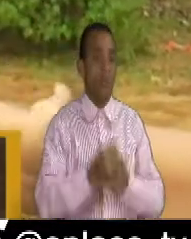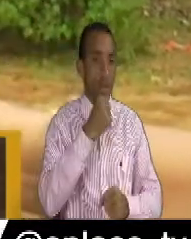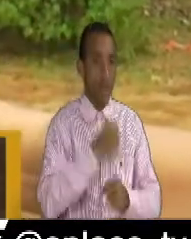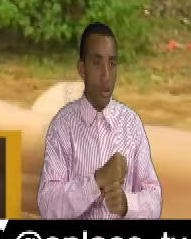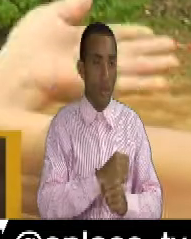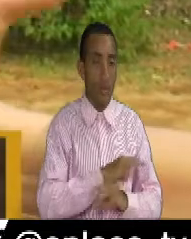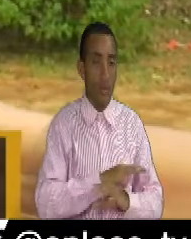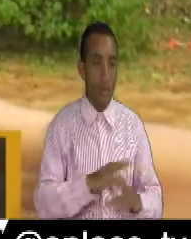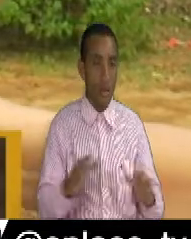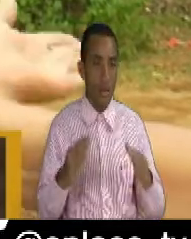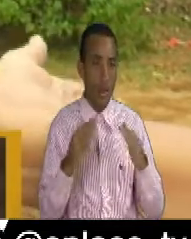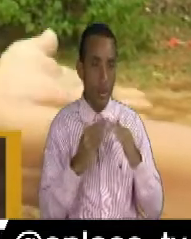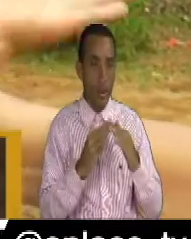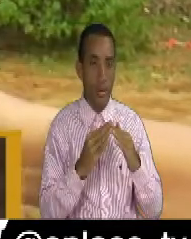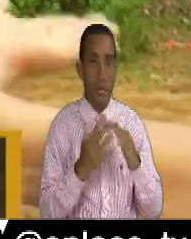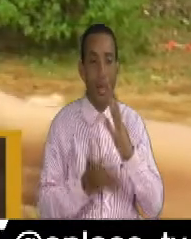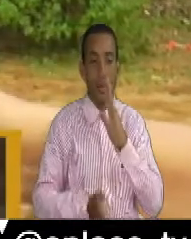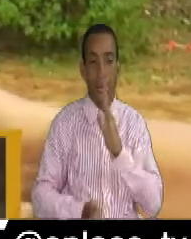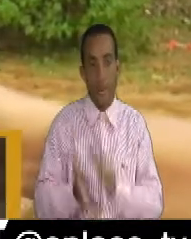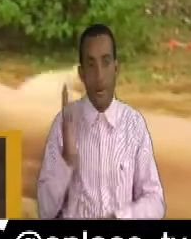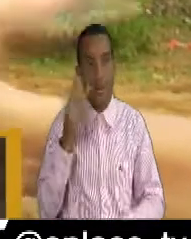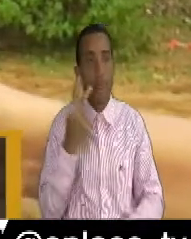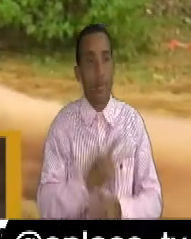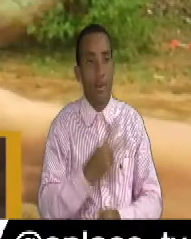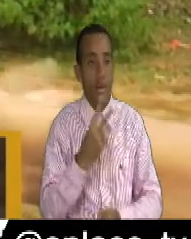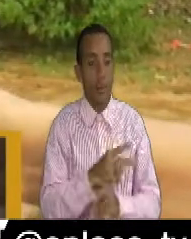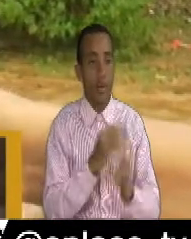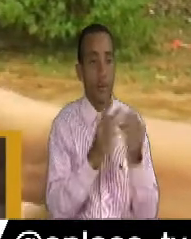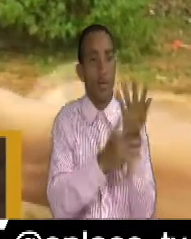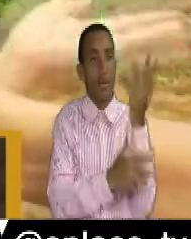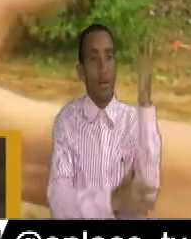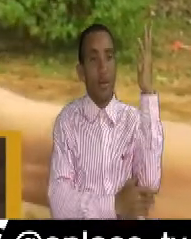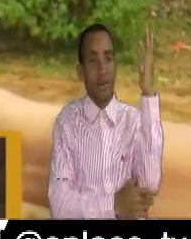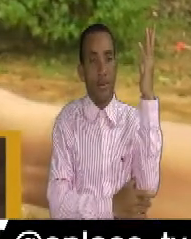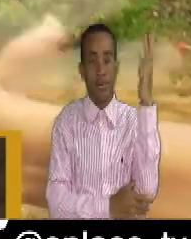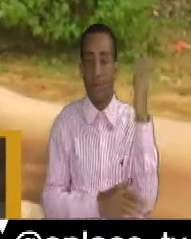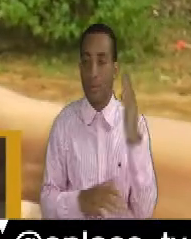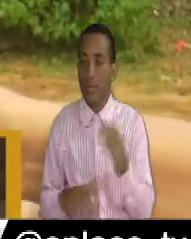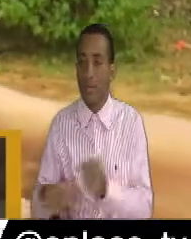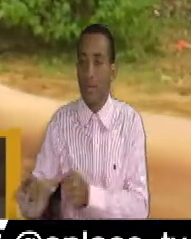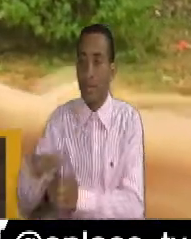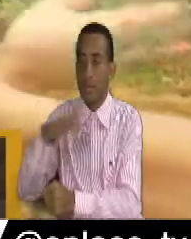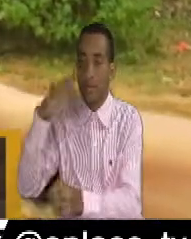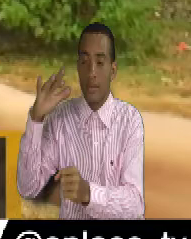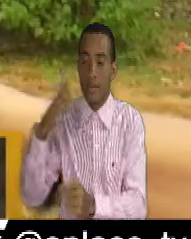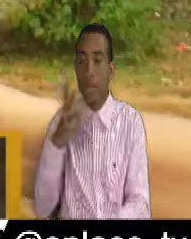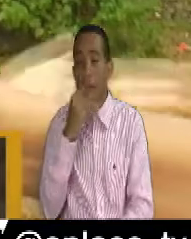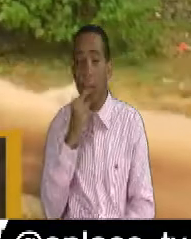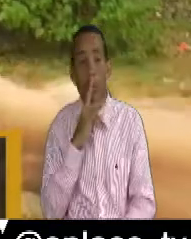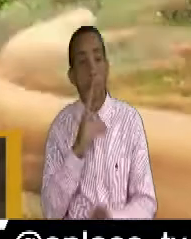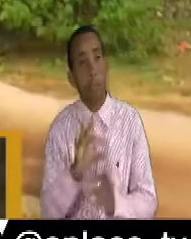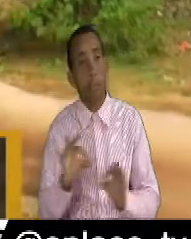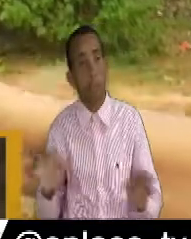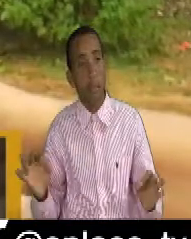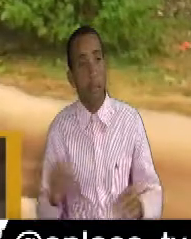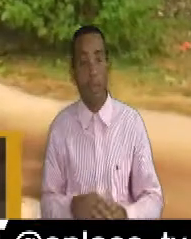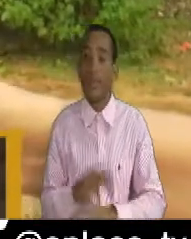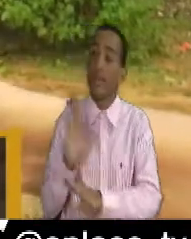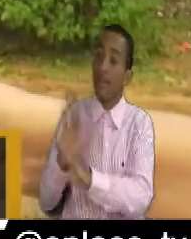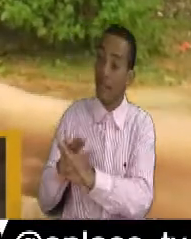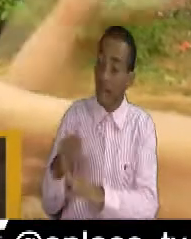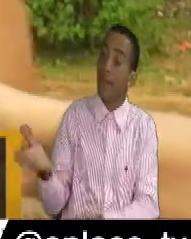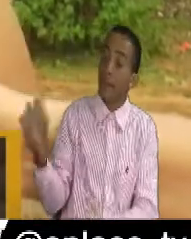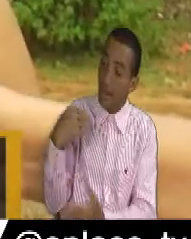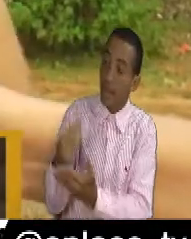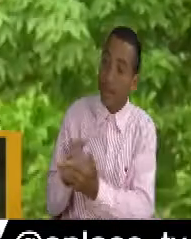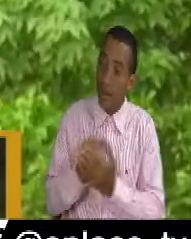ese rancho por el peligro de los árboles, pero medio ambiente no actúa cuando uno pide la ayuda,